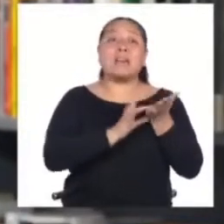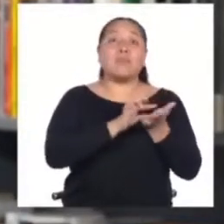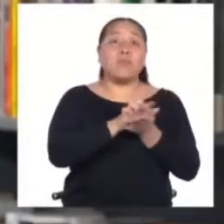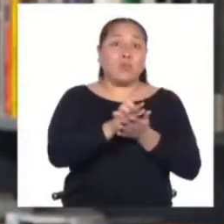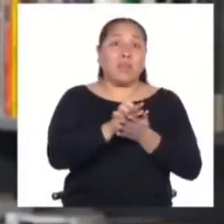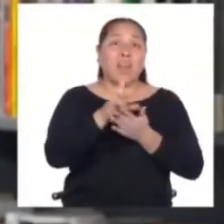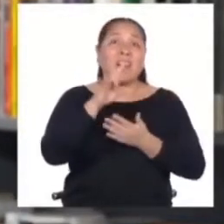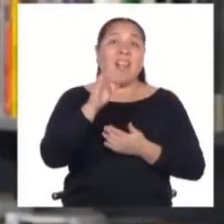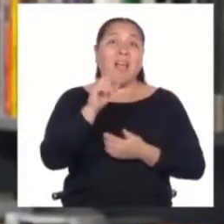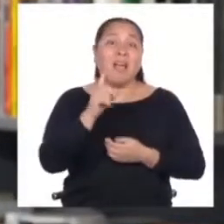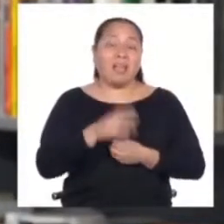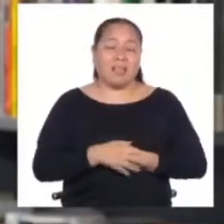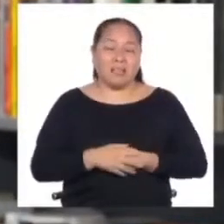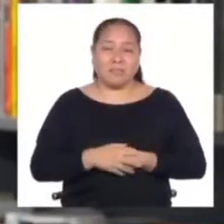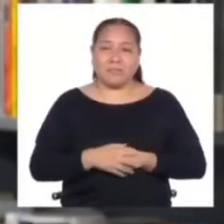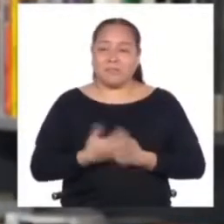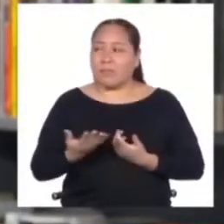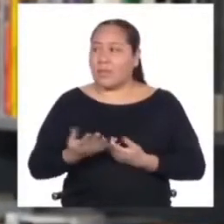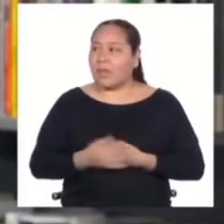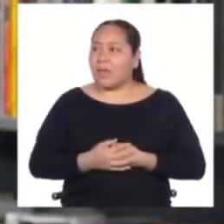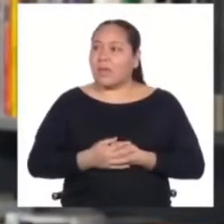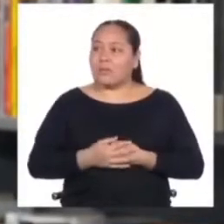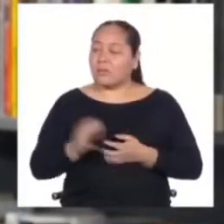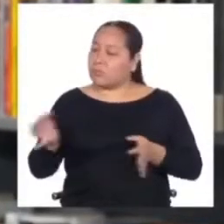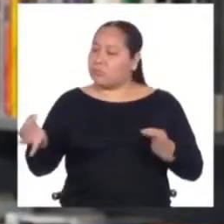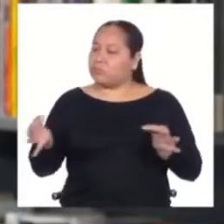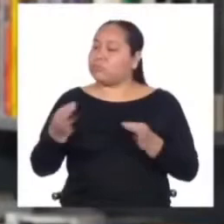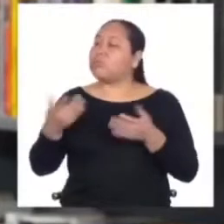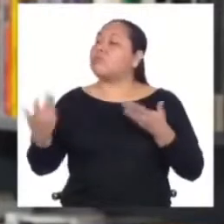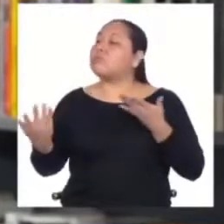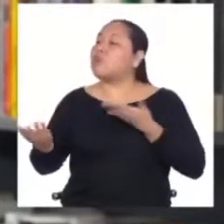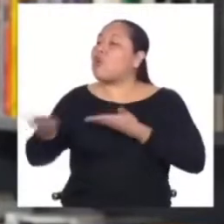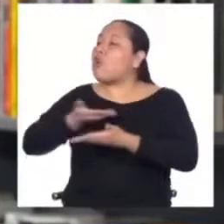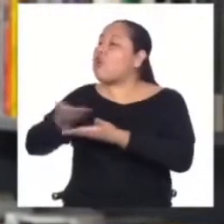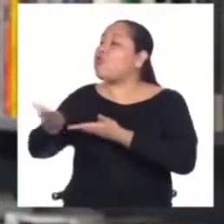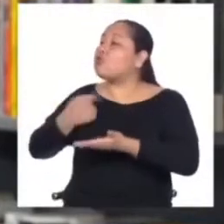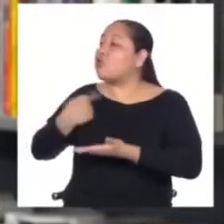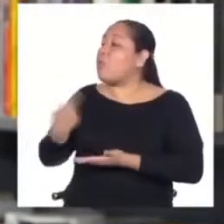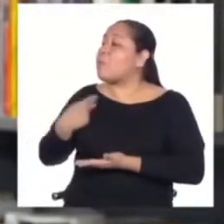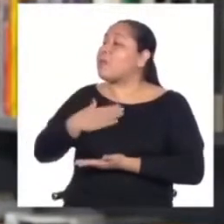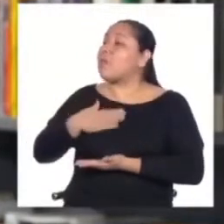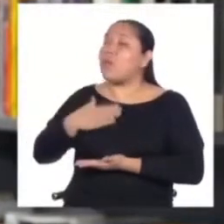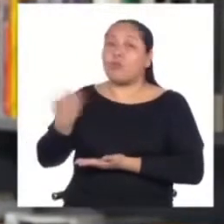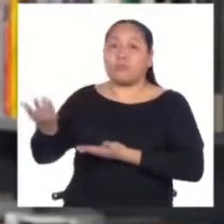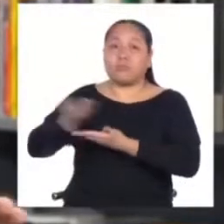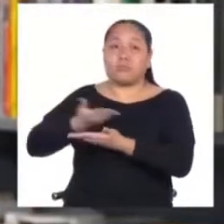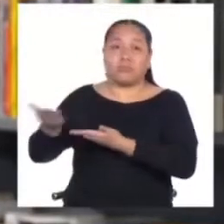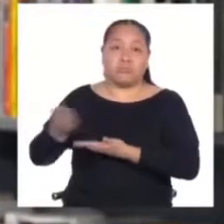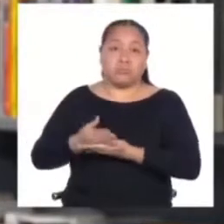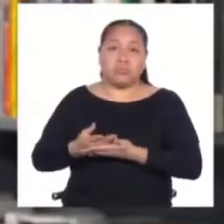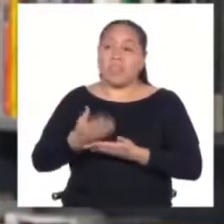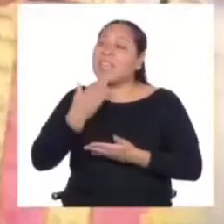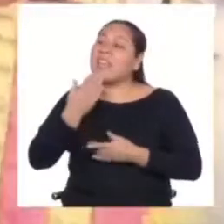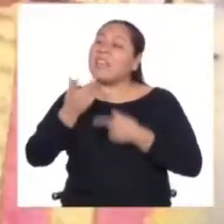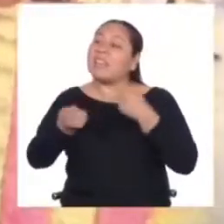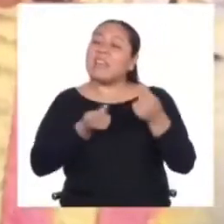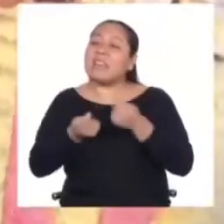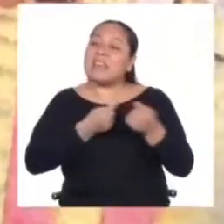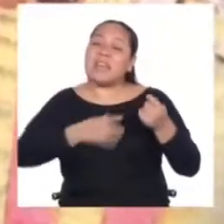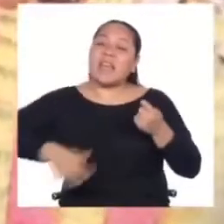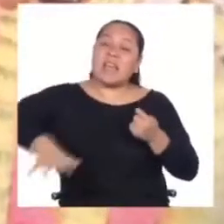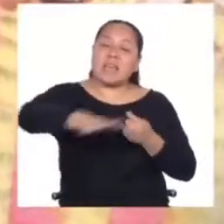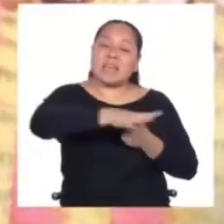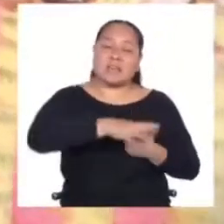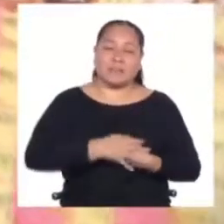tanto había que entablar negociaciones con él y negociar con él el dominio del territorio, ¿no?